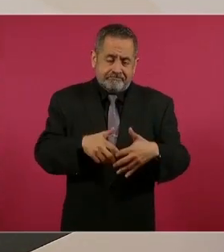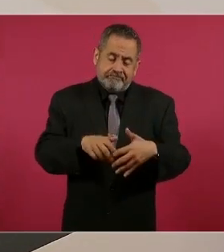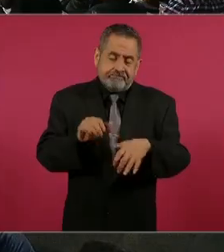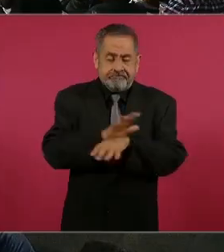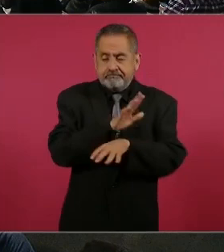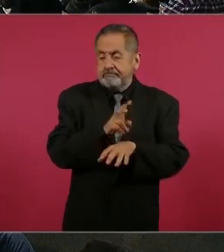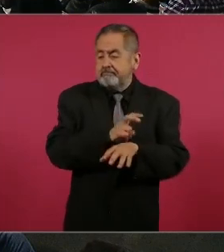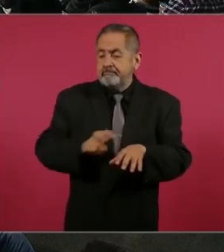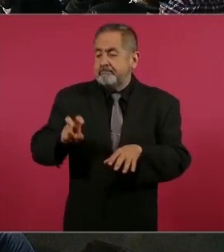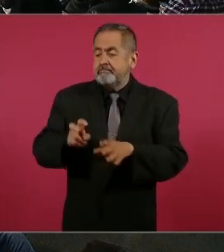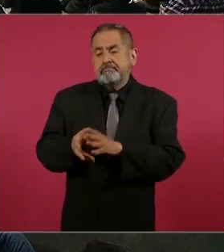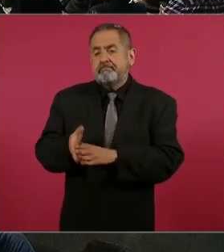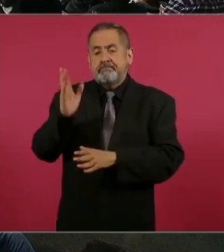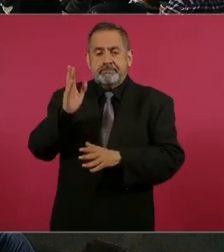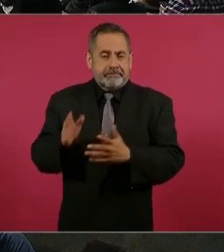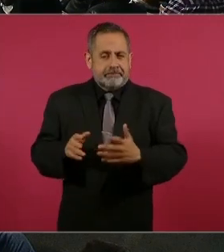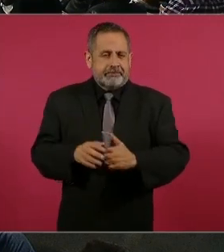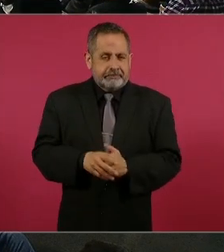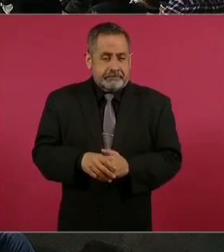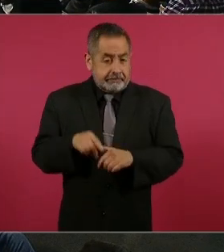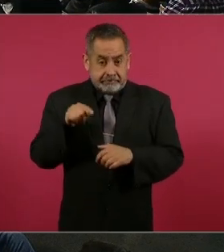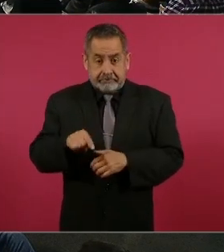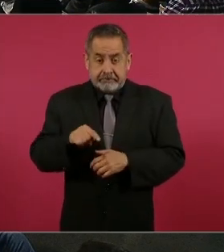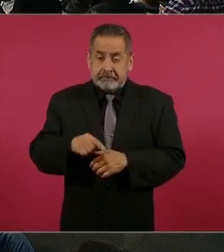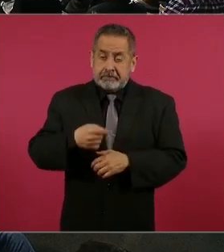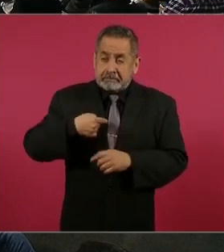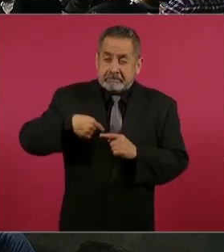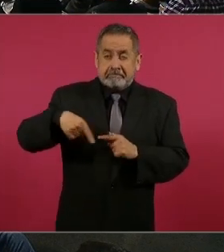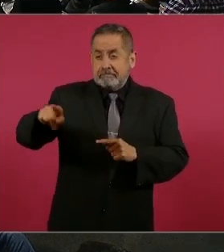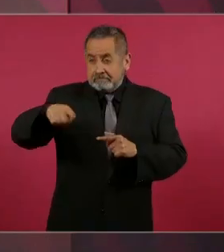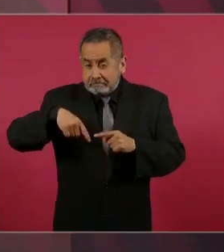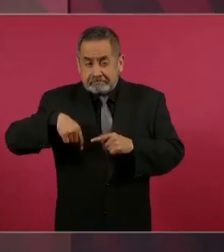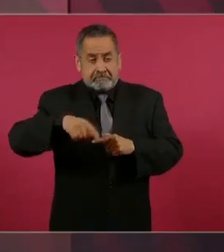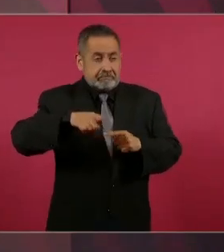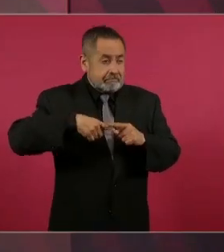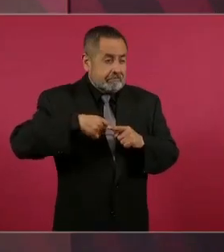como subimos y bajamos